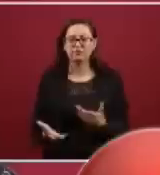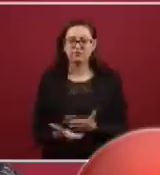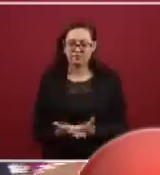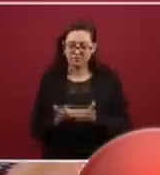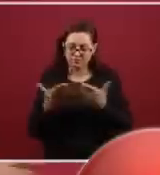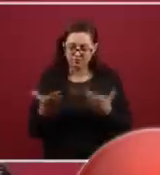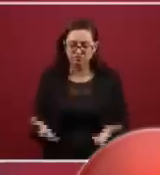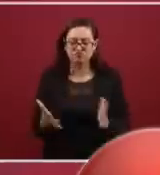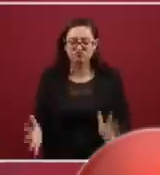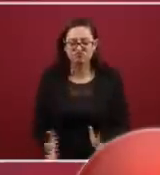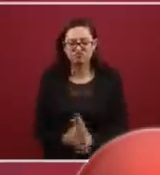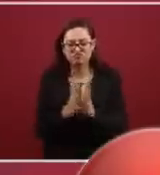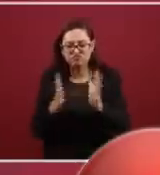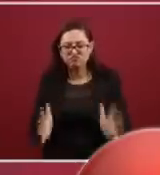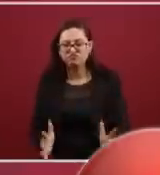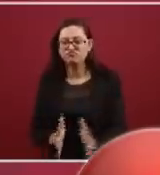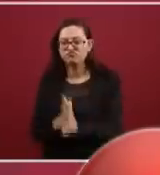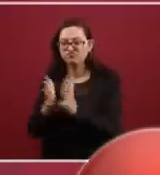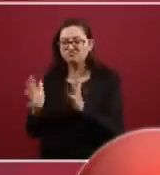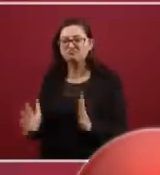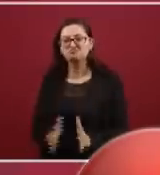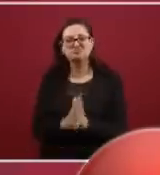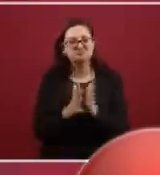No lo veo mal.